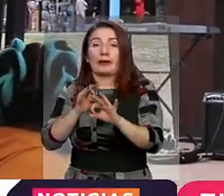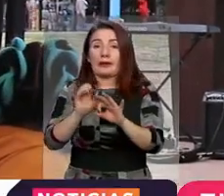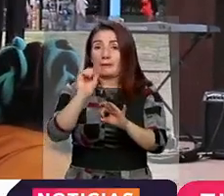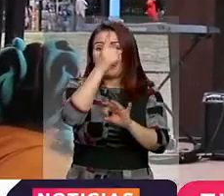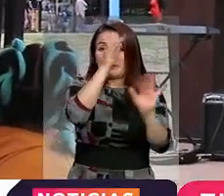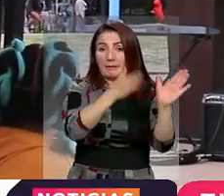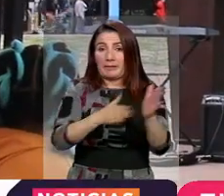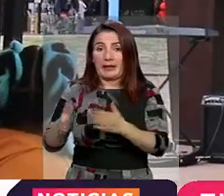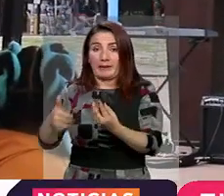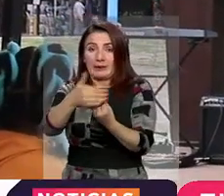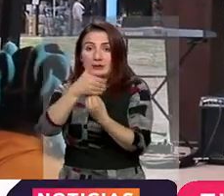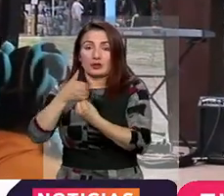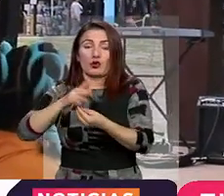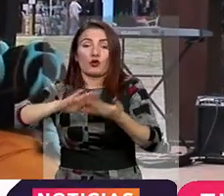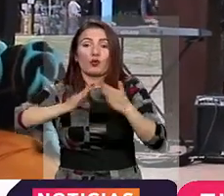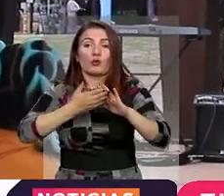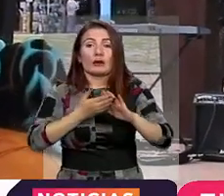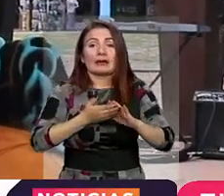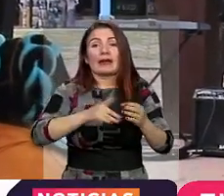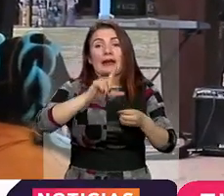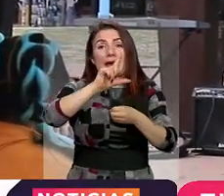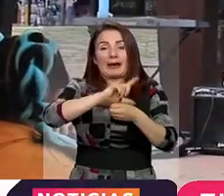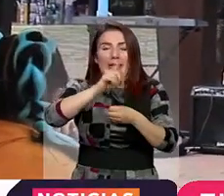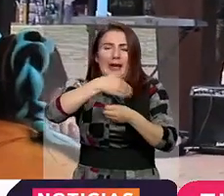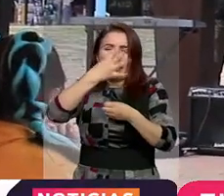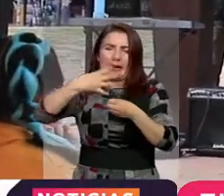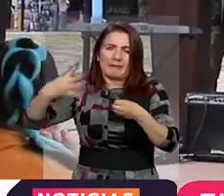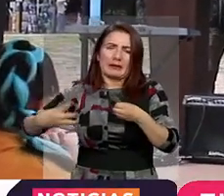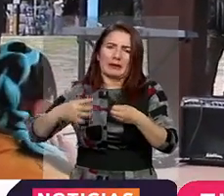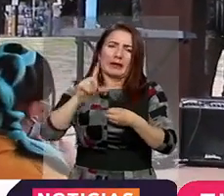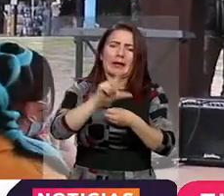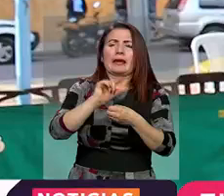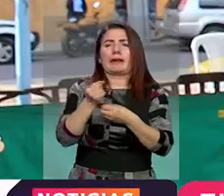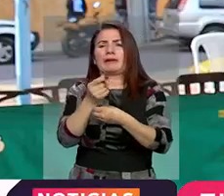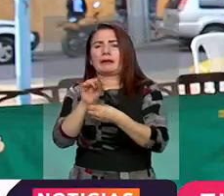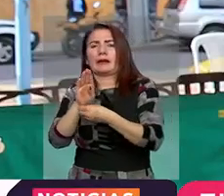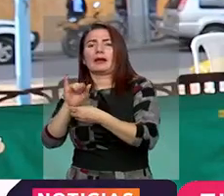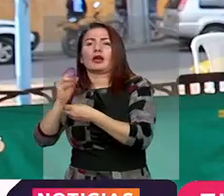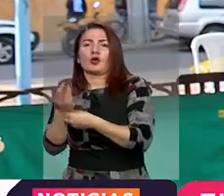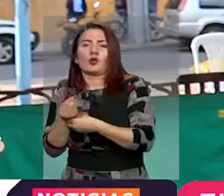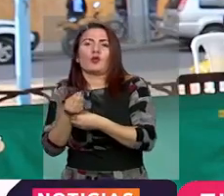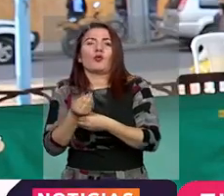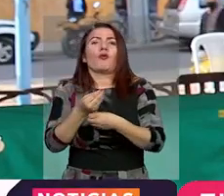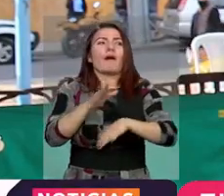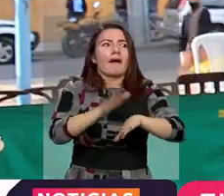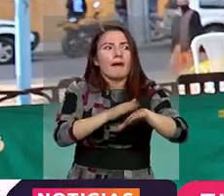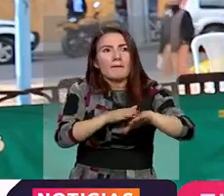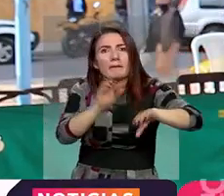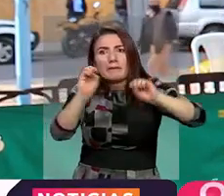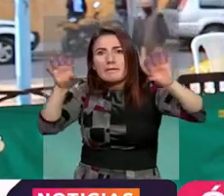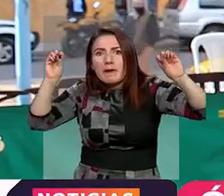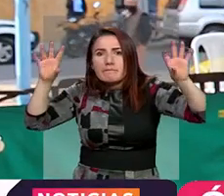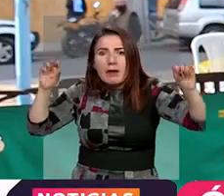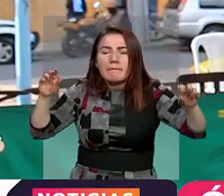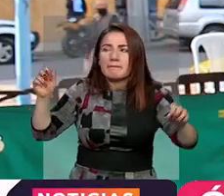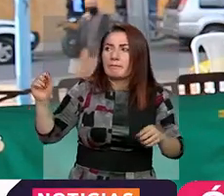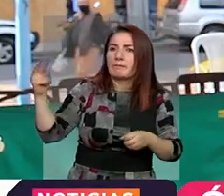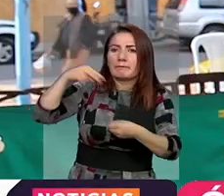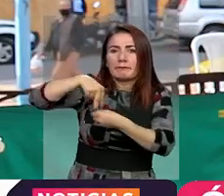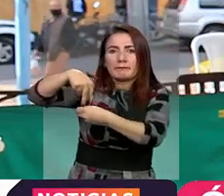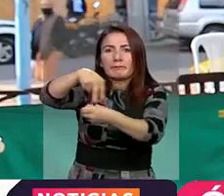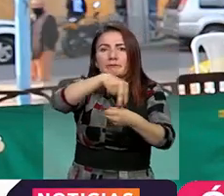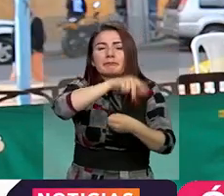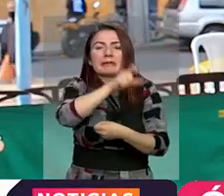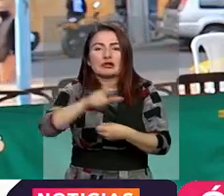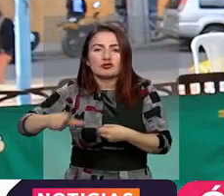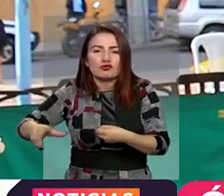de seguridad para la comunidad LGBTIQ cuenta con importantes factores. De que hay unas alarmas, el recurso humano, se tiene